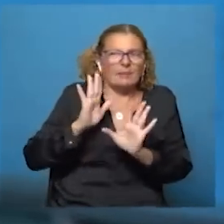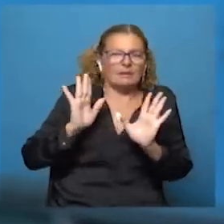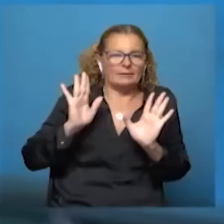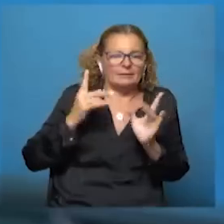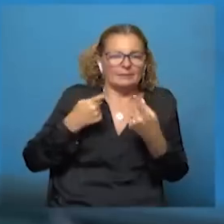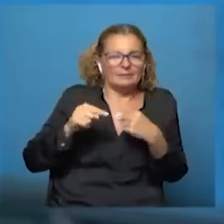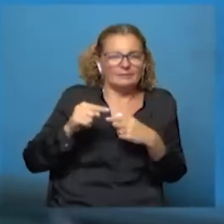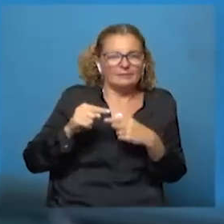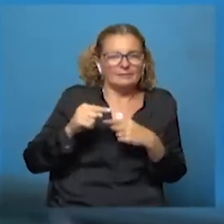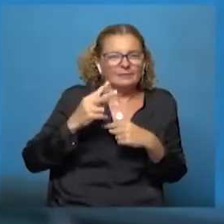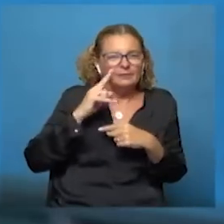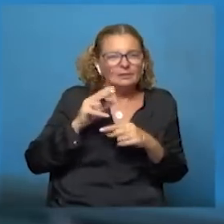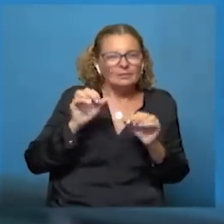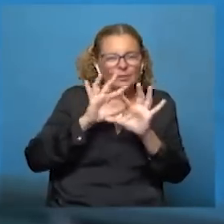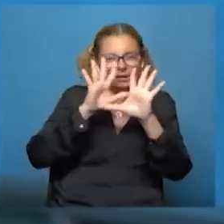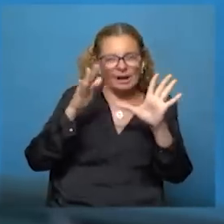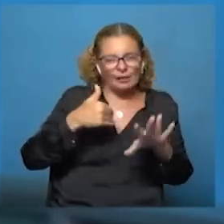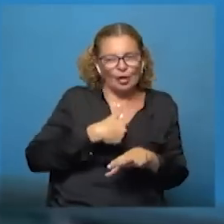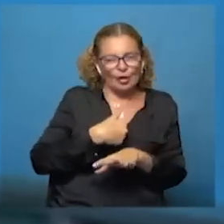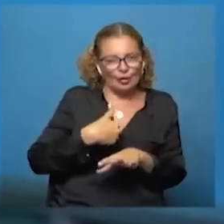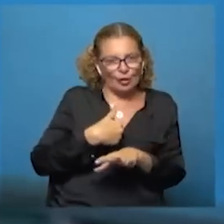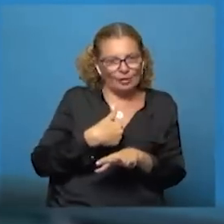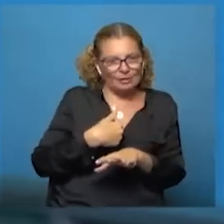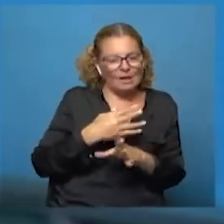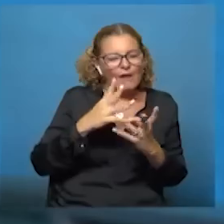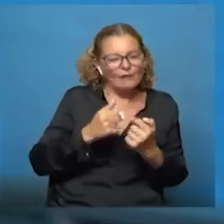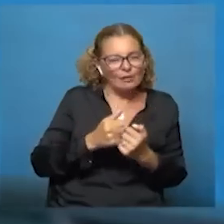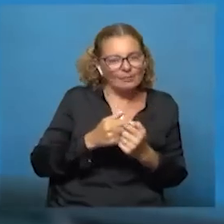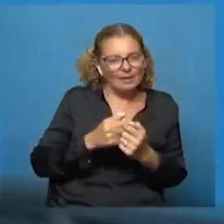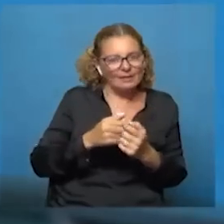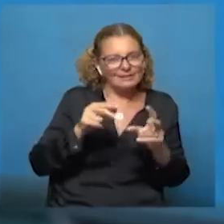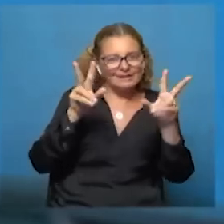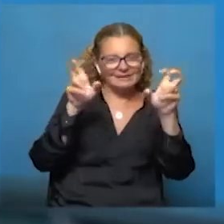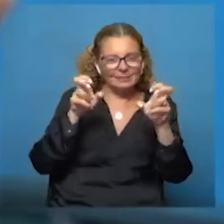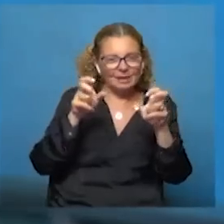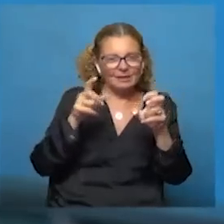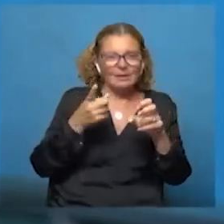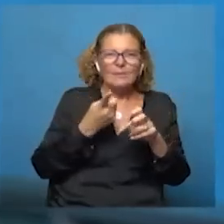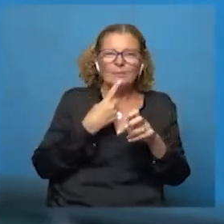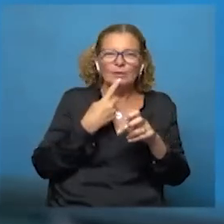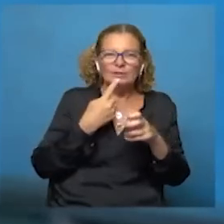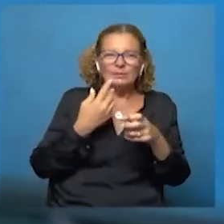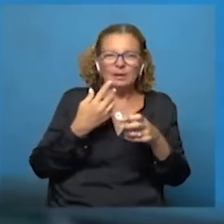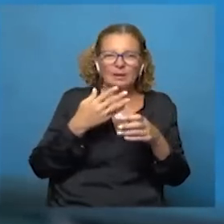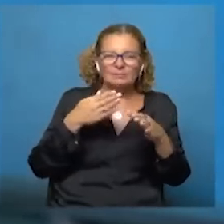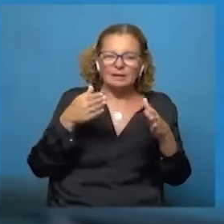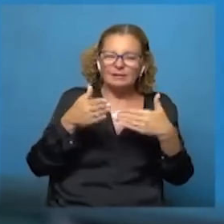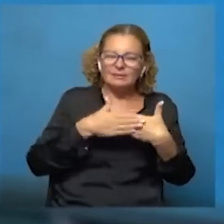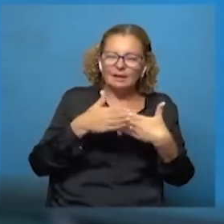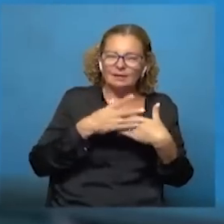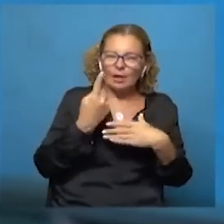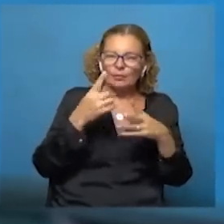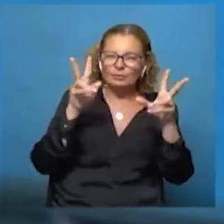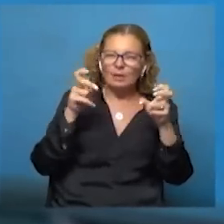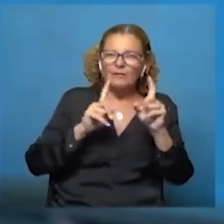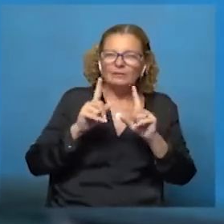hay que tener claro los roles y la forma de manejar el tema no se puede la política te aproxima un tema incluso